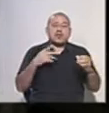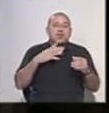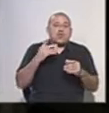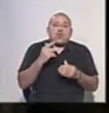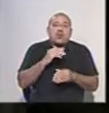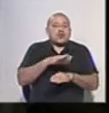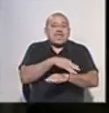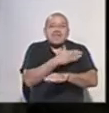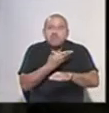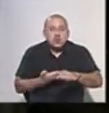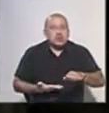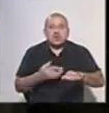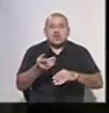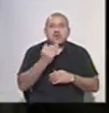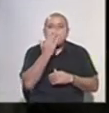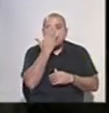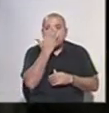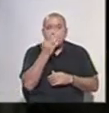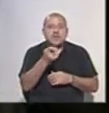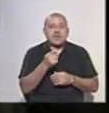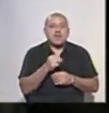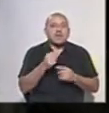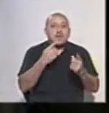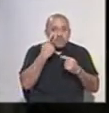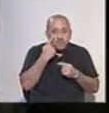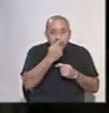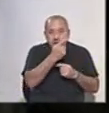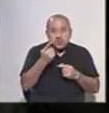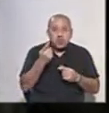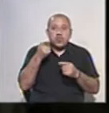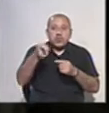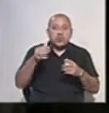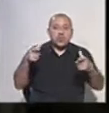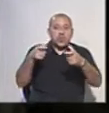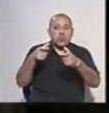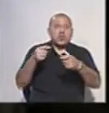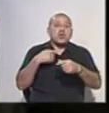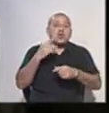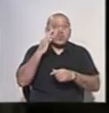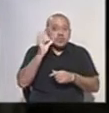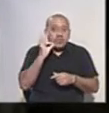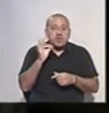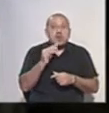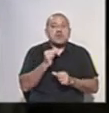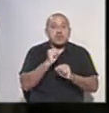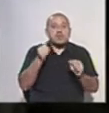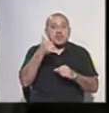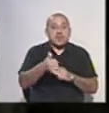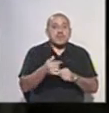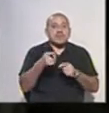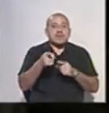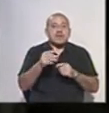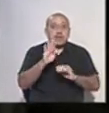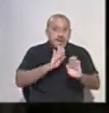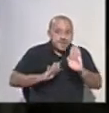exactamente. Entonces nosotros crecimos esto, viendo esto. Entonces, que tengamos esa posibilidad de salir, de dirigirla, de